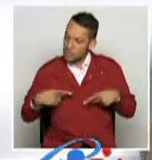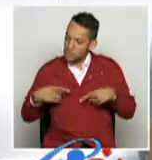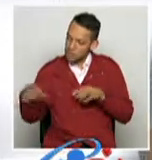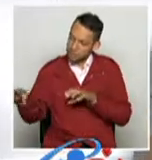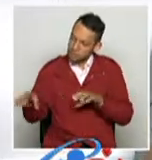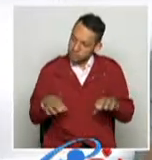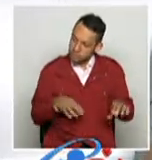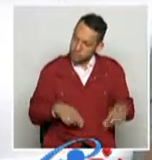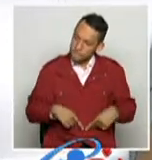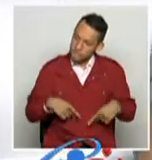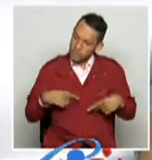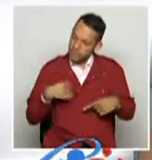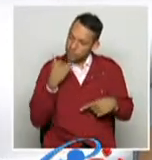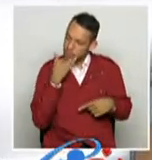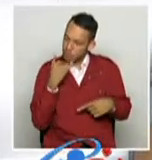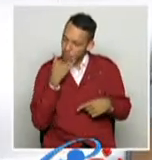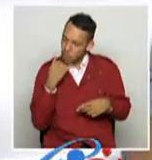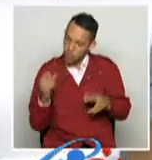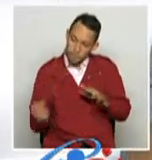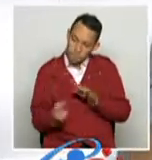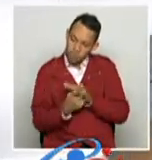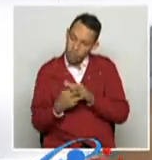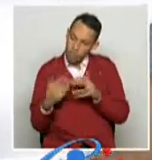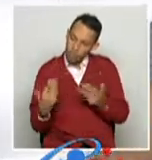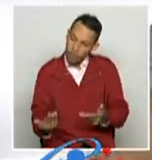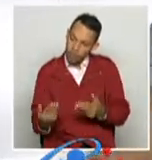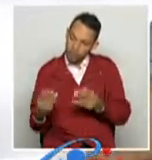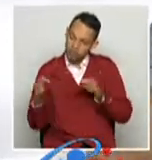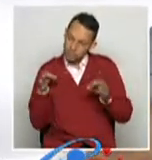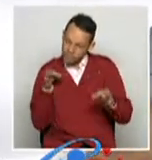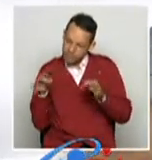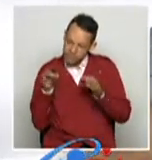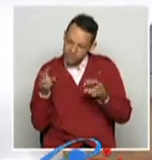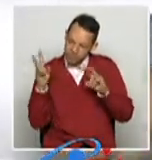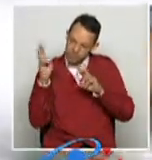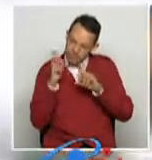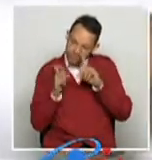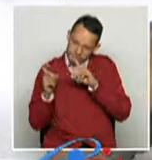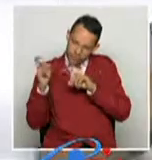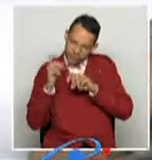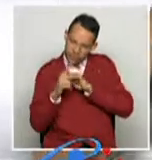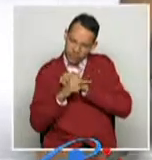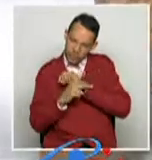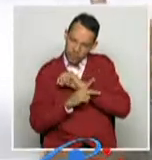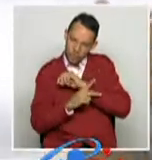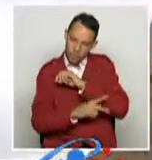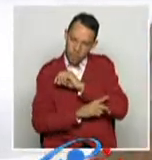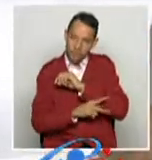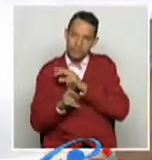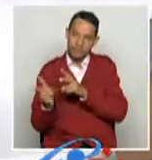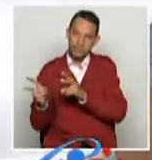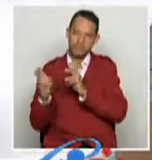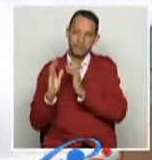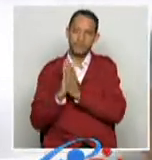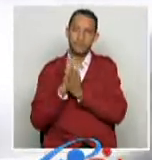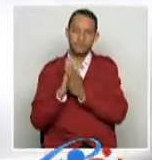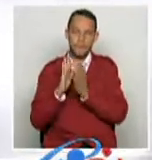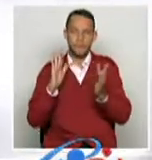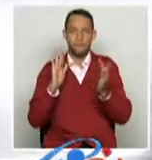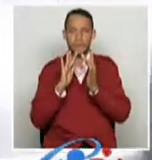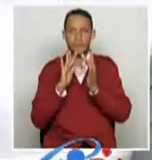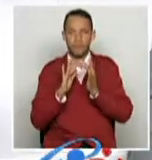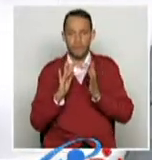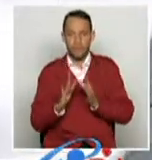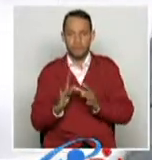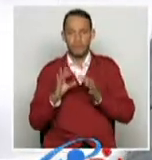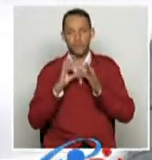el factor causante. ¿De dónde viene? ¿Sí ve? Cuando analizamos bien el factor causante, la ayurveda se empieza a desenvolver y va uno de la mano con